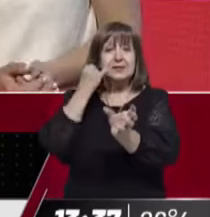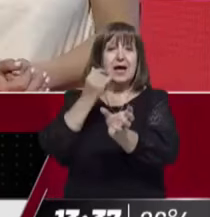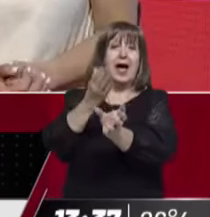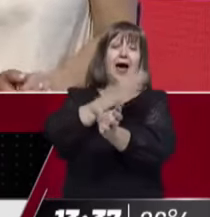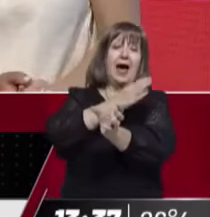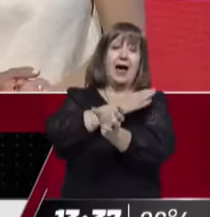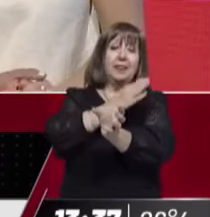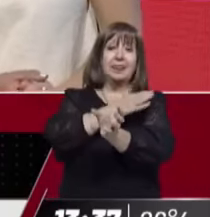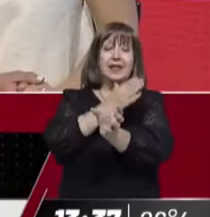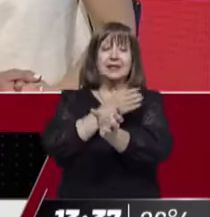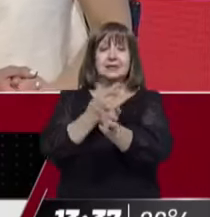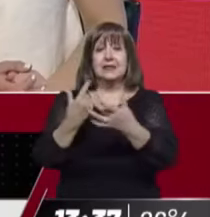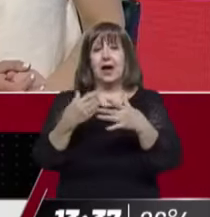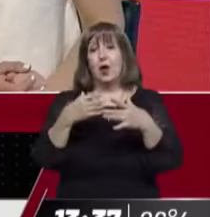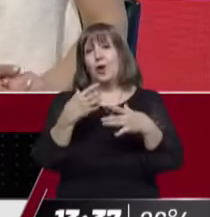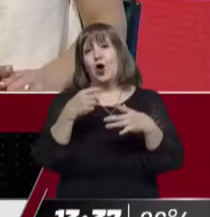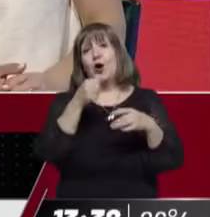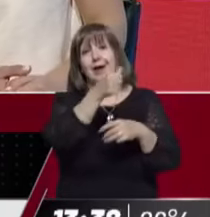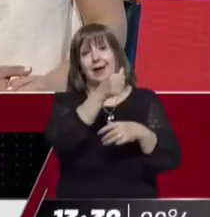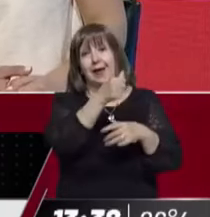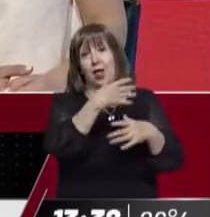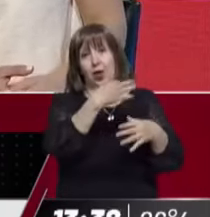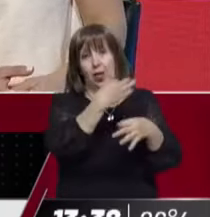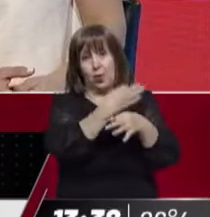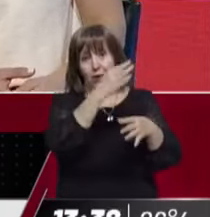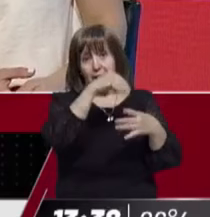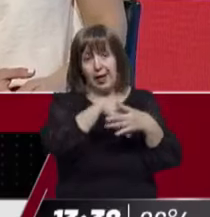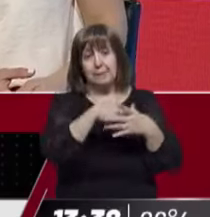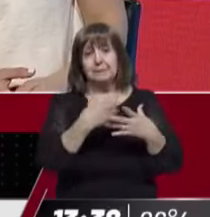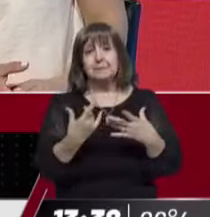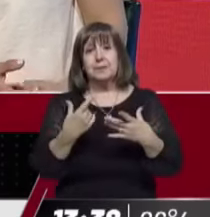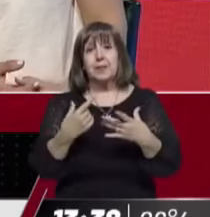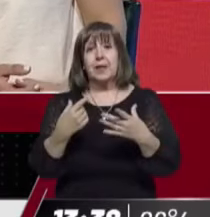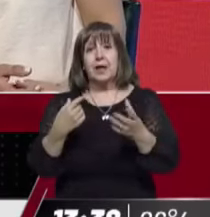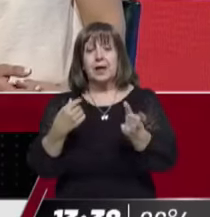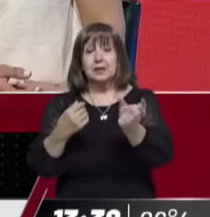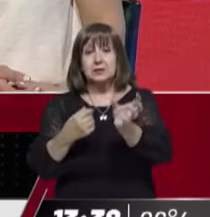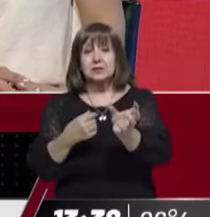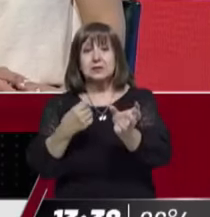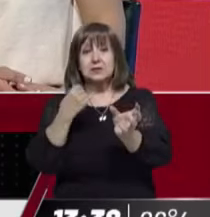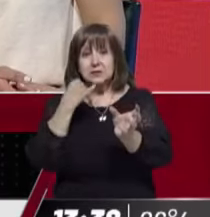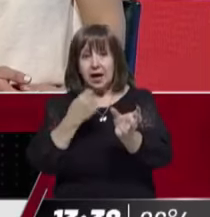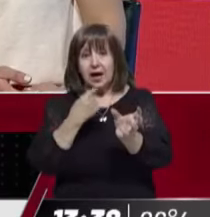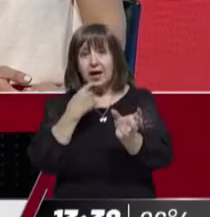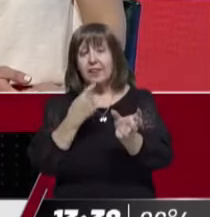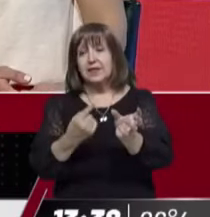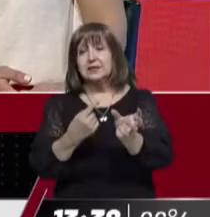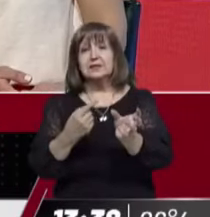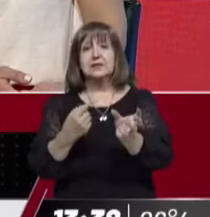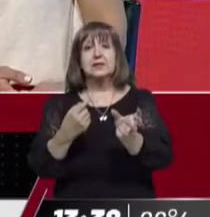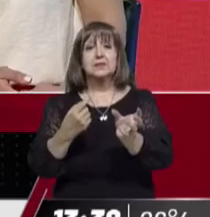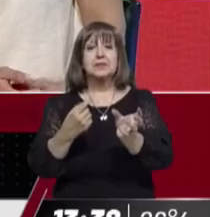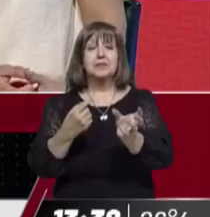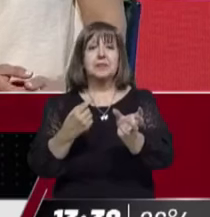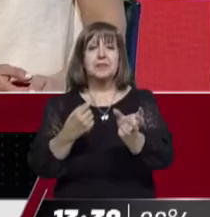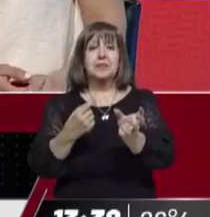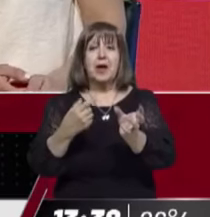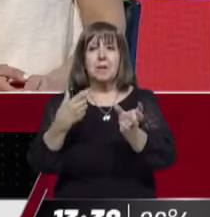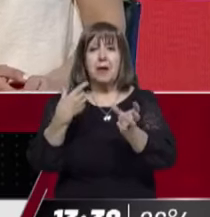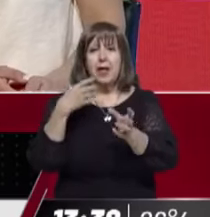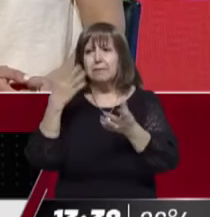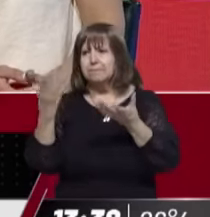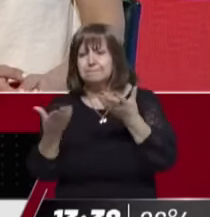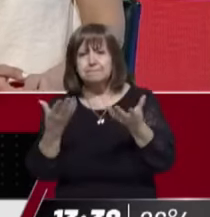con un cruce de miradas, con un cruce de verbal. Los padres nos llaman, hemos intentado actuar desde ayer, hoy también allí con las cámaras del